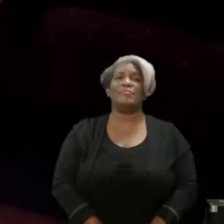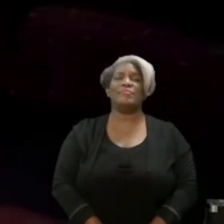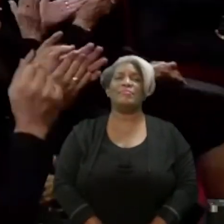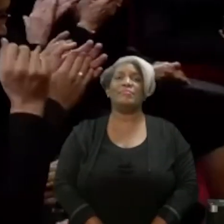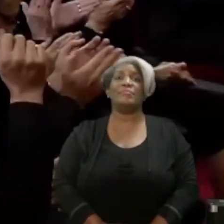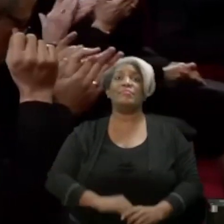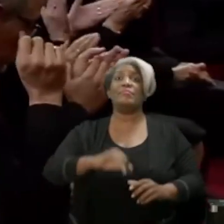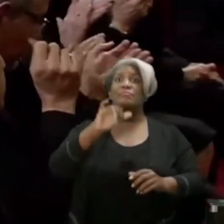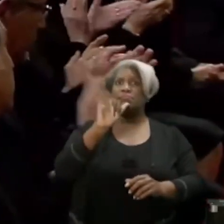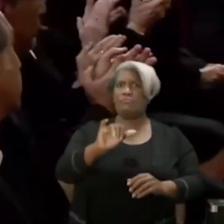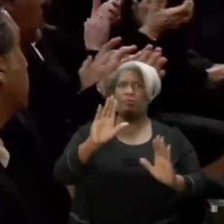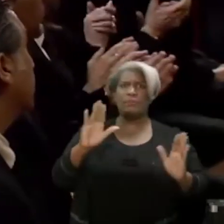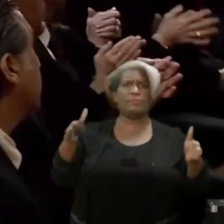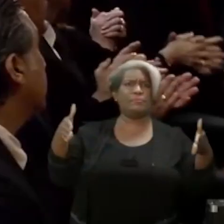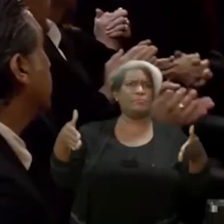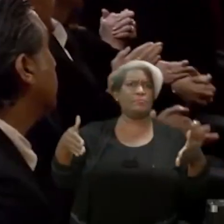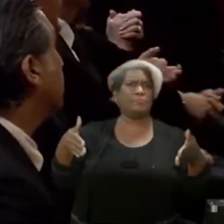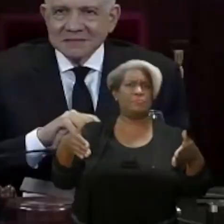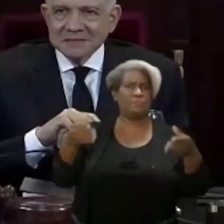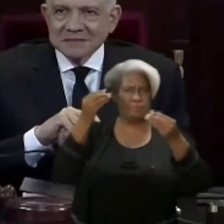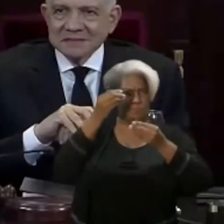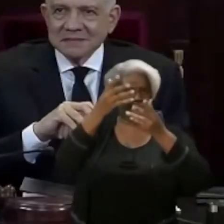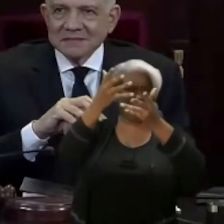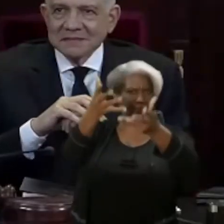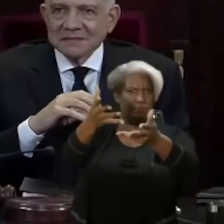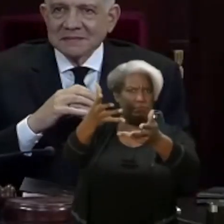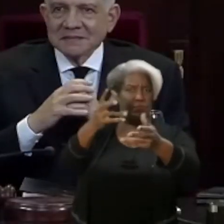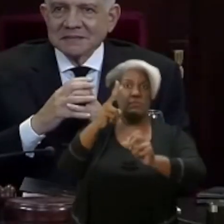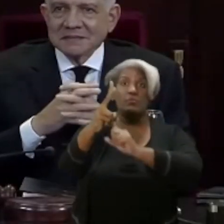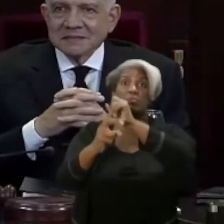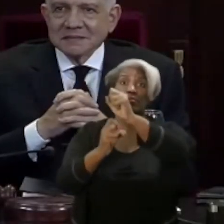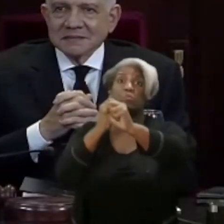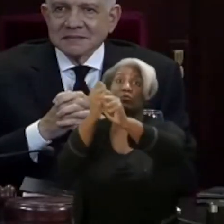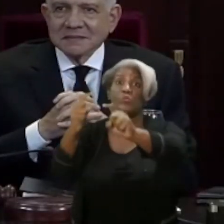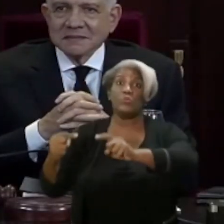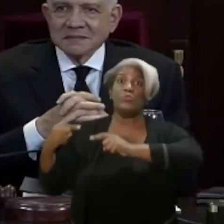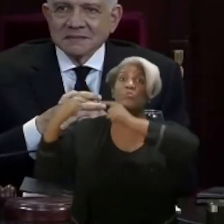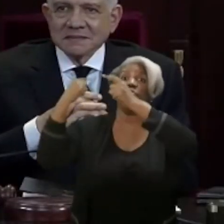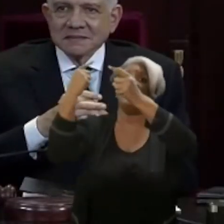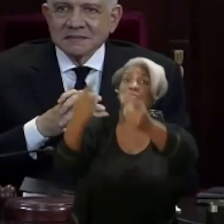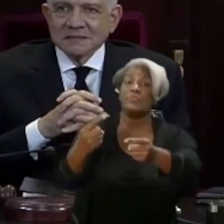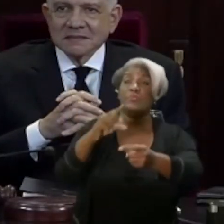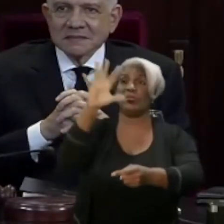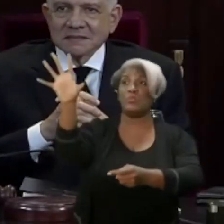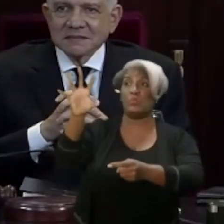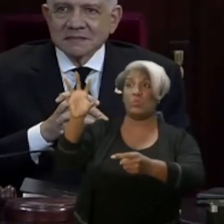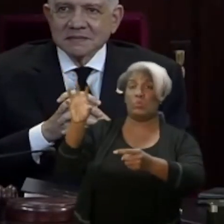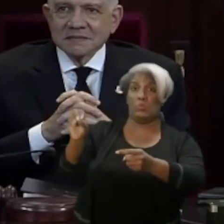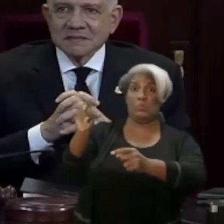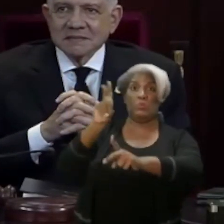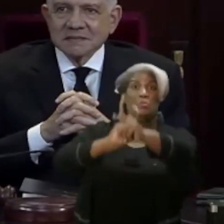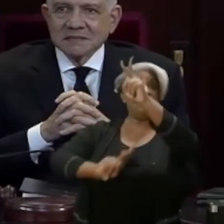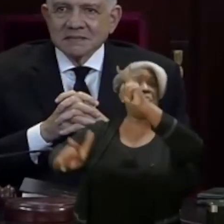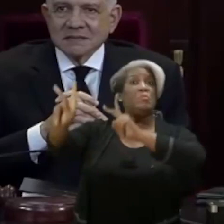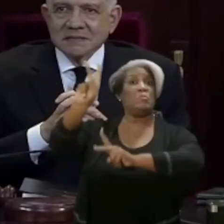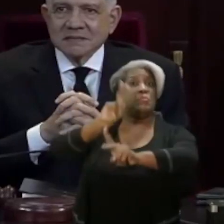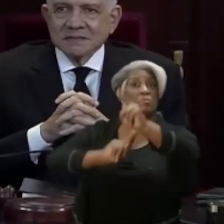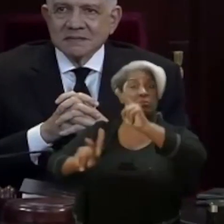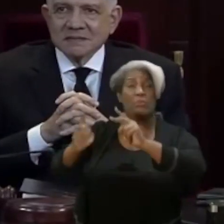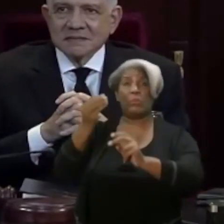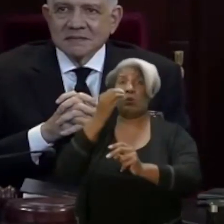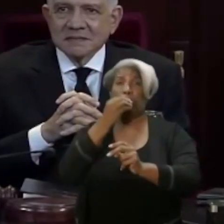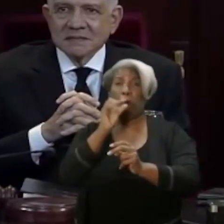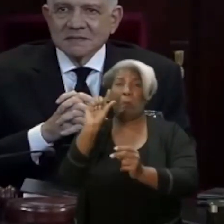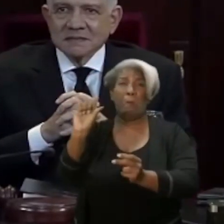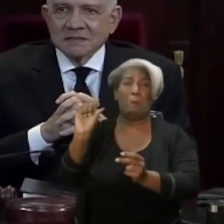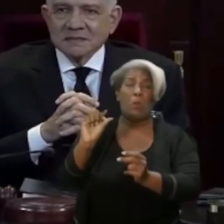A este respecto, puedo informar que en estos dos años hemos logrado reducir el porcentaje de la población